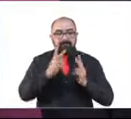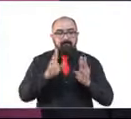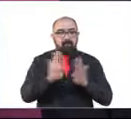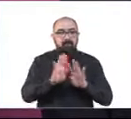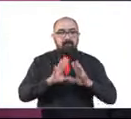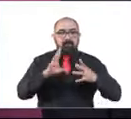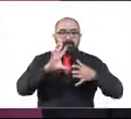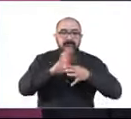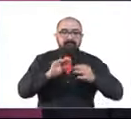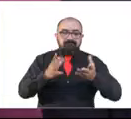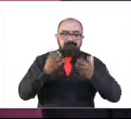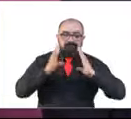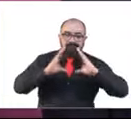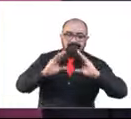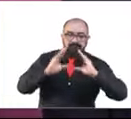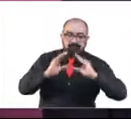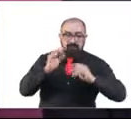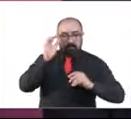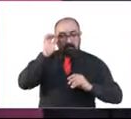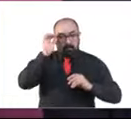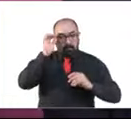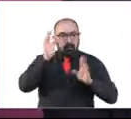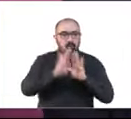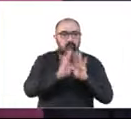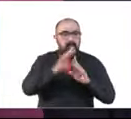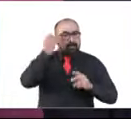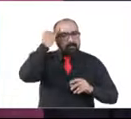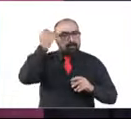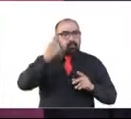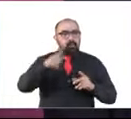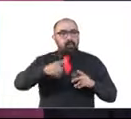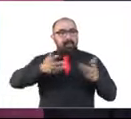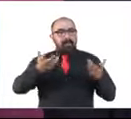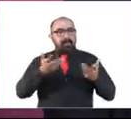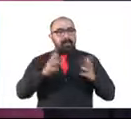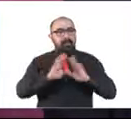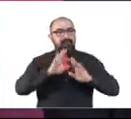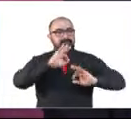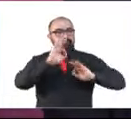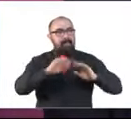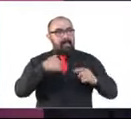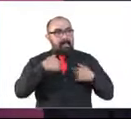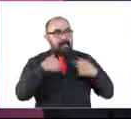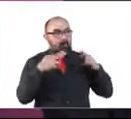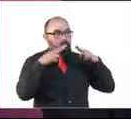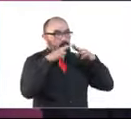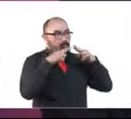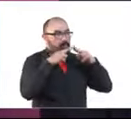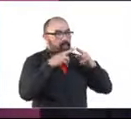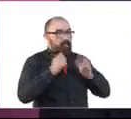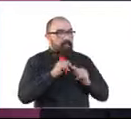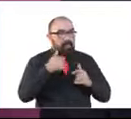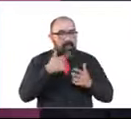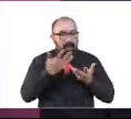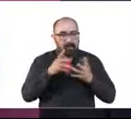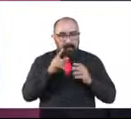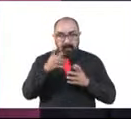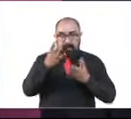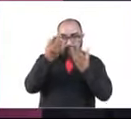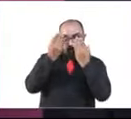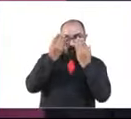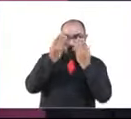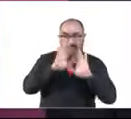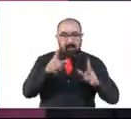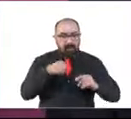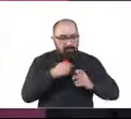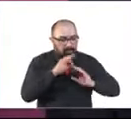como una enseñanza, en la idea de que se pueda cultivar en la propia casa pues alguno de los alimentos que consumimos